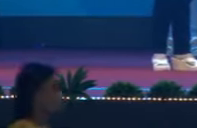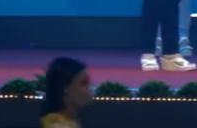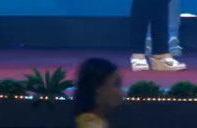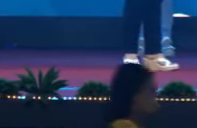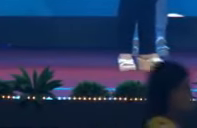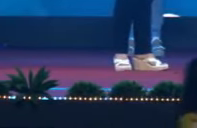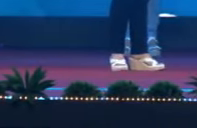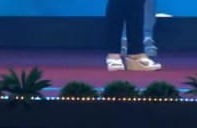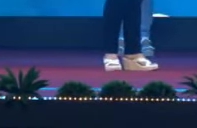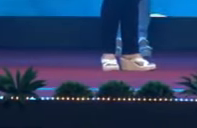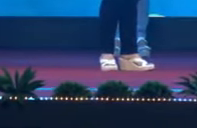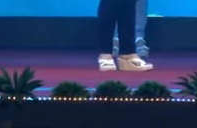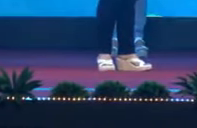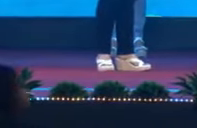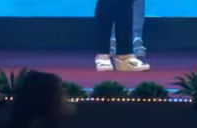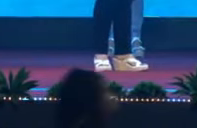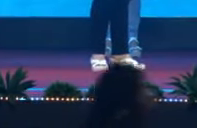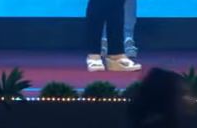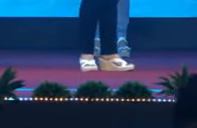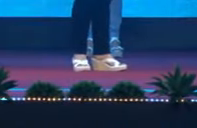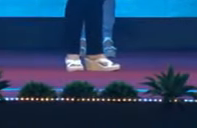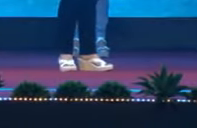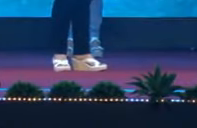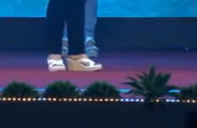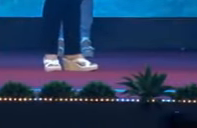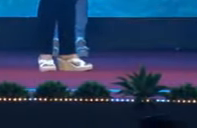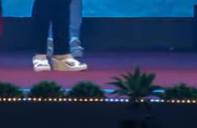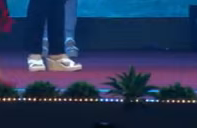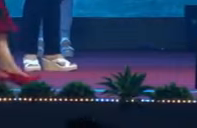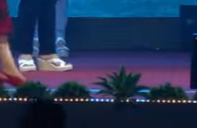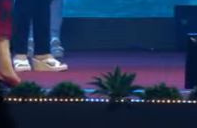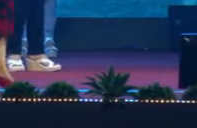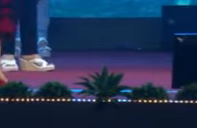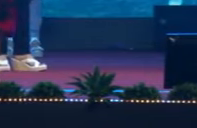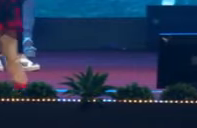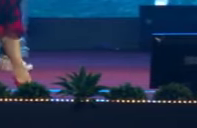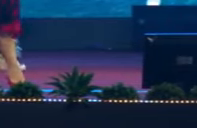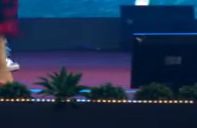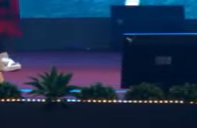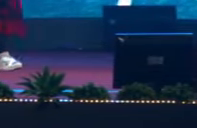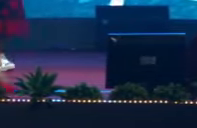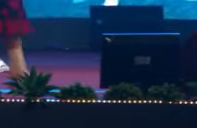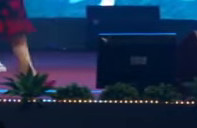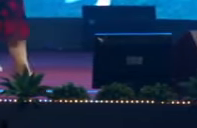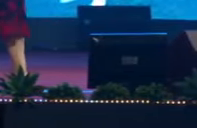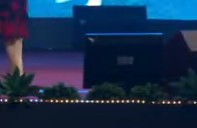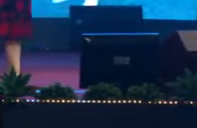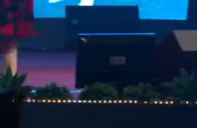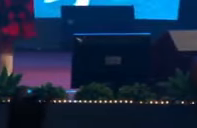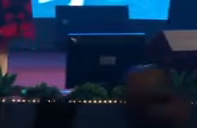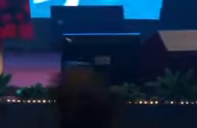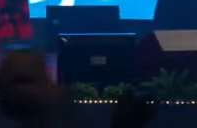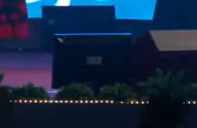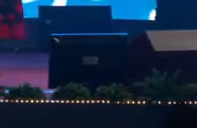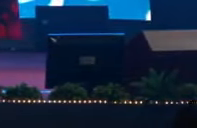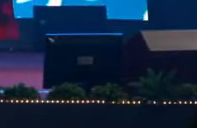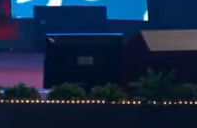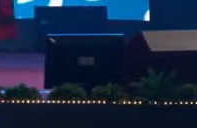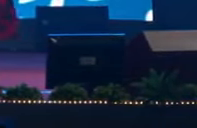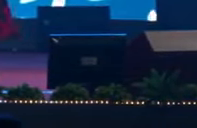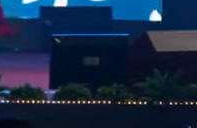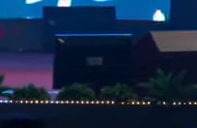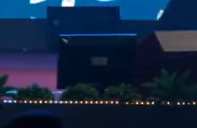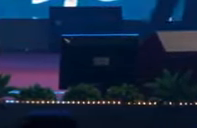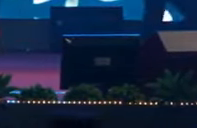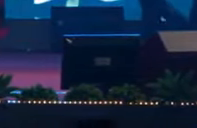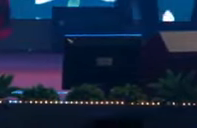Todopoderoso. El Dios Todopoderoso que conoce, antes de que nosotros hablemos, lo que nosotros necesitamos.